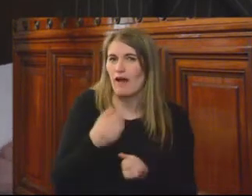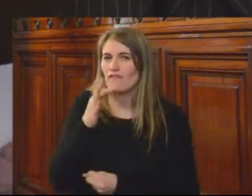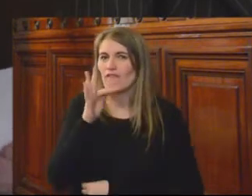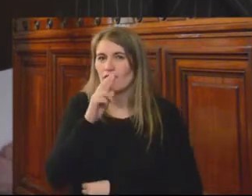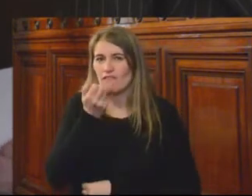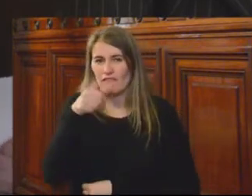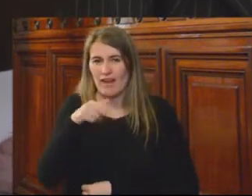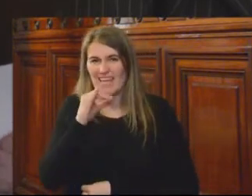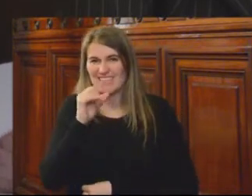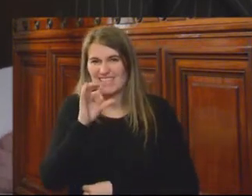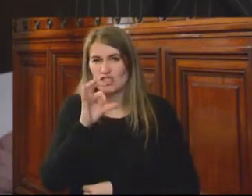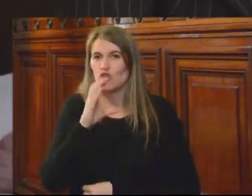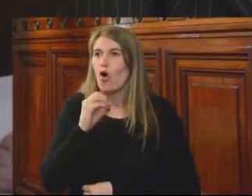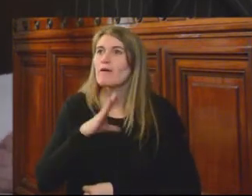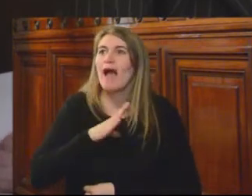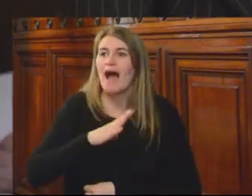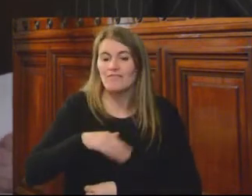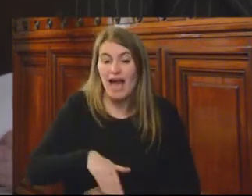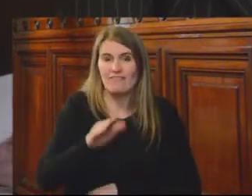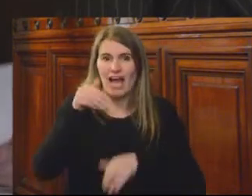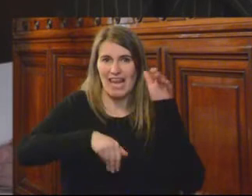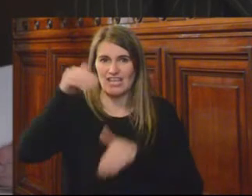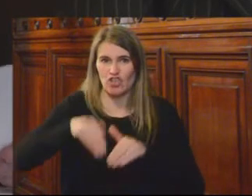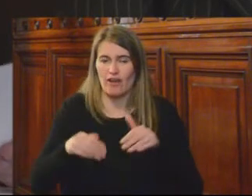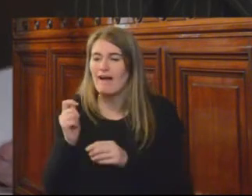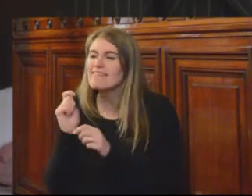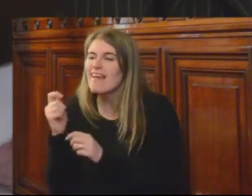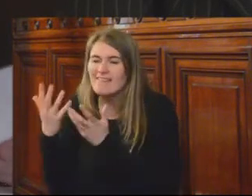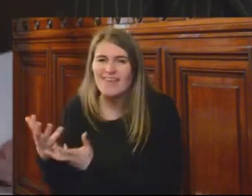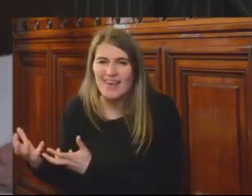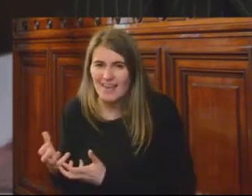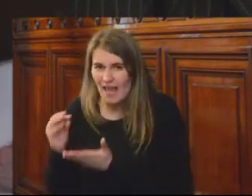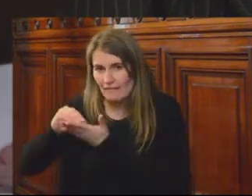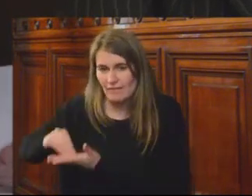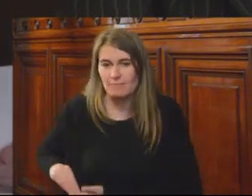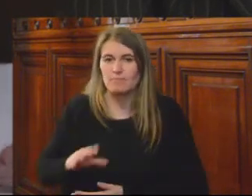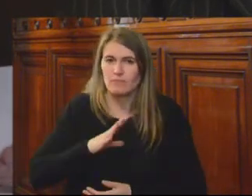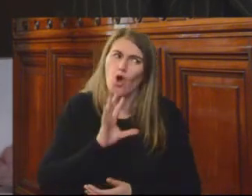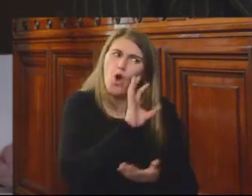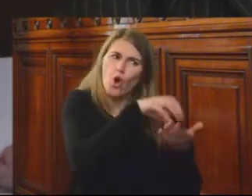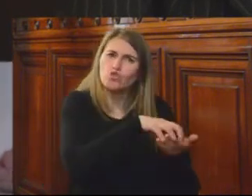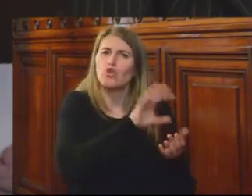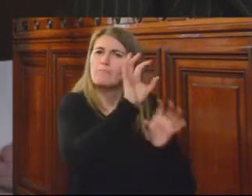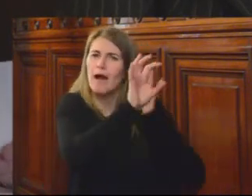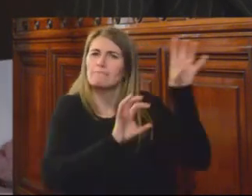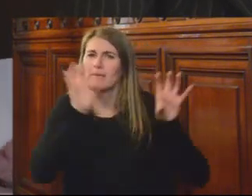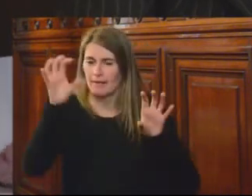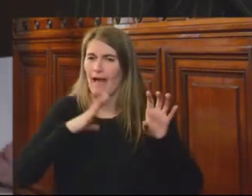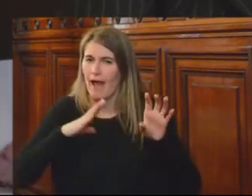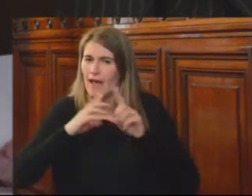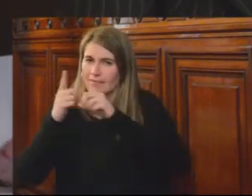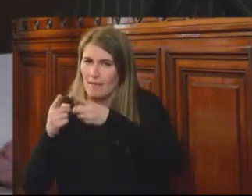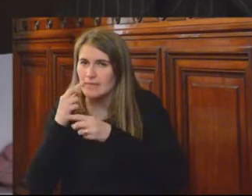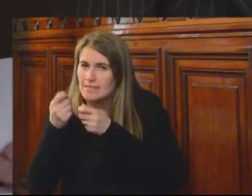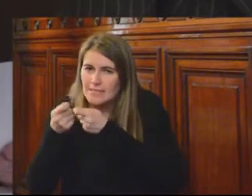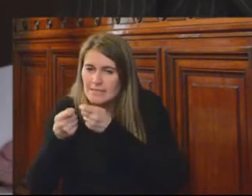marco de las elecciones regionales de octubre del 2017. Prácticas similares se repitieron en otros estados. Se han documentado además casos de